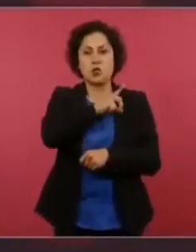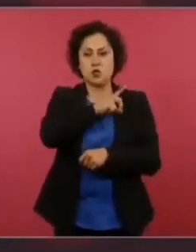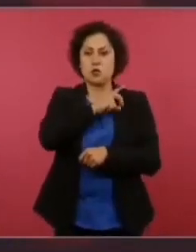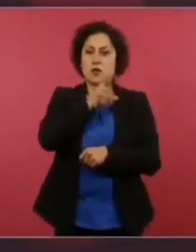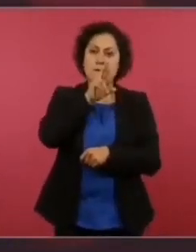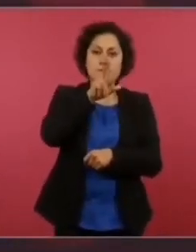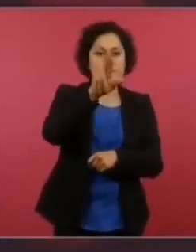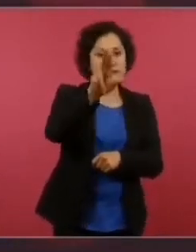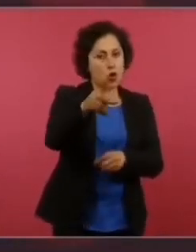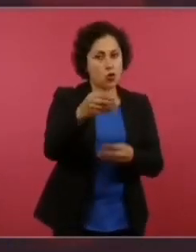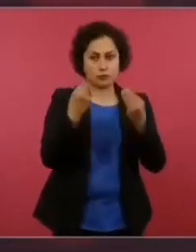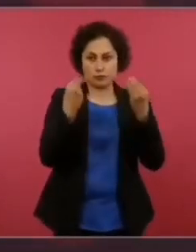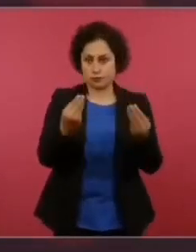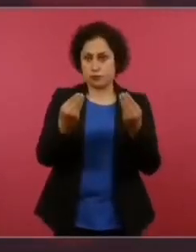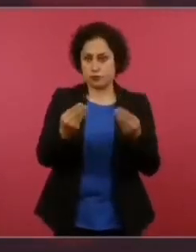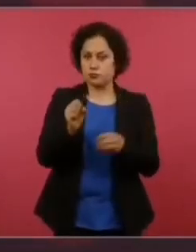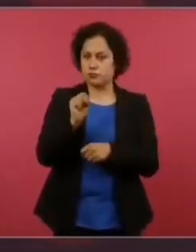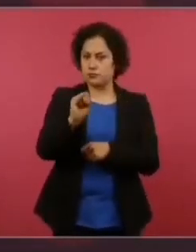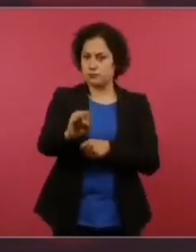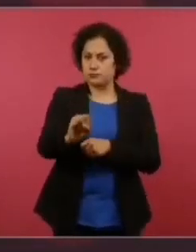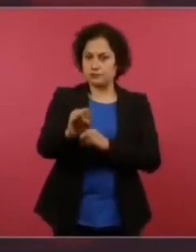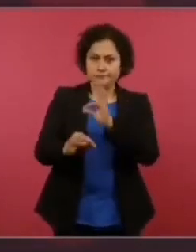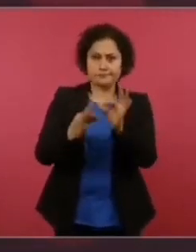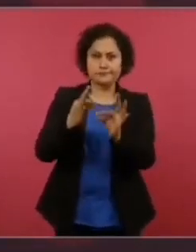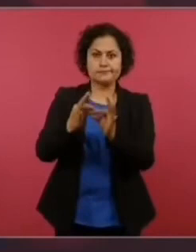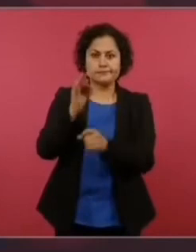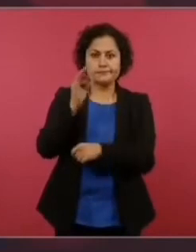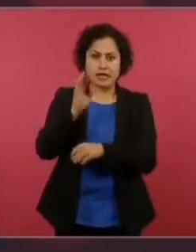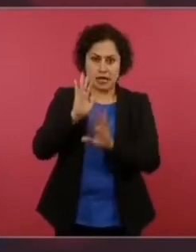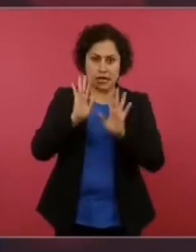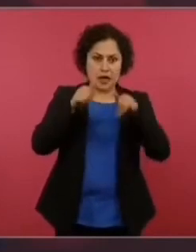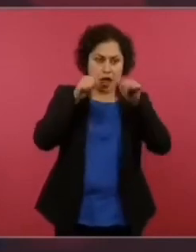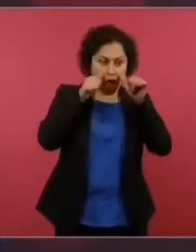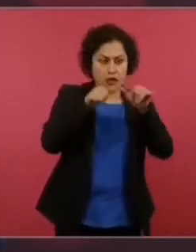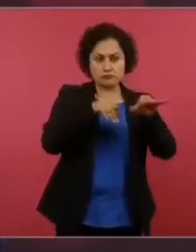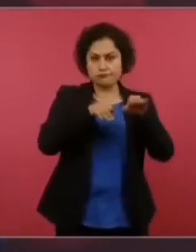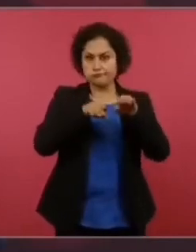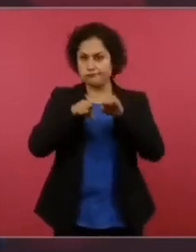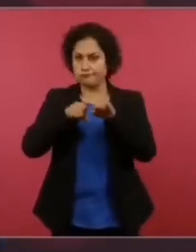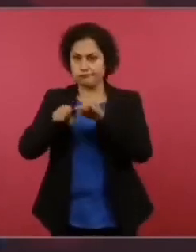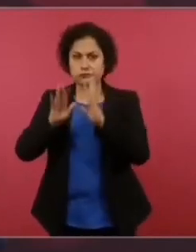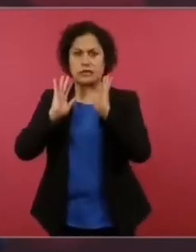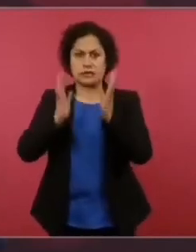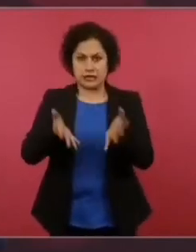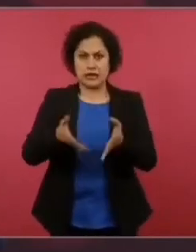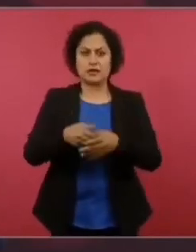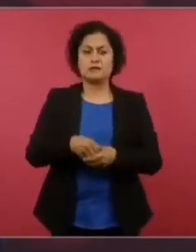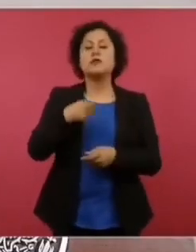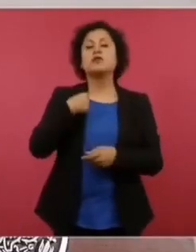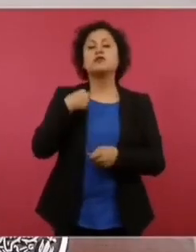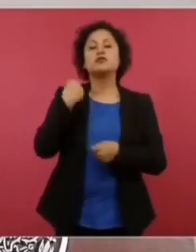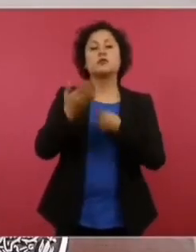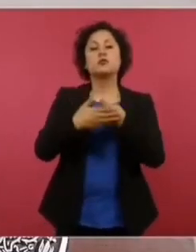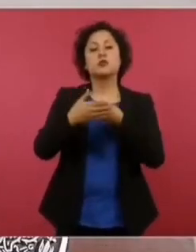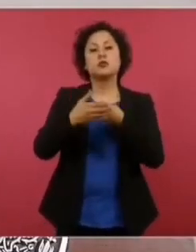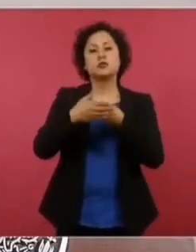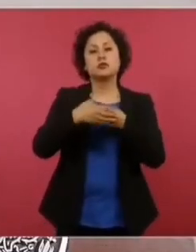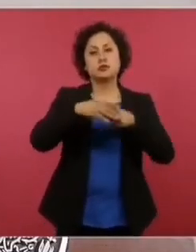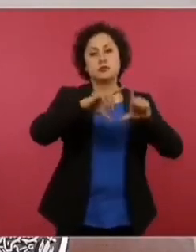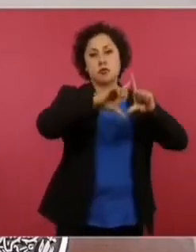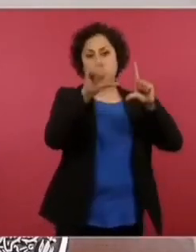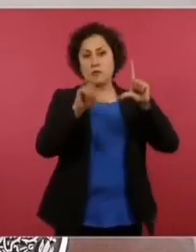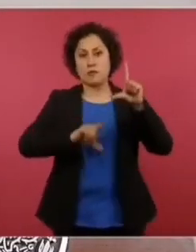pública eh ya estamos trabajando Yo voy a hacer un recorrido por todo el